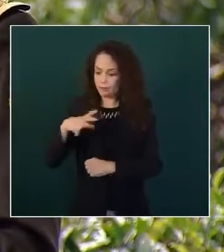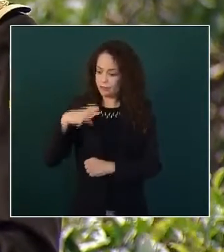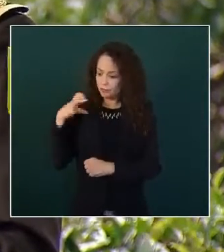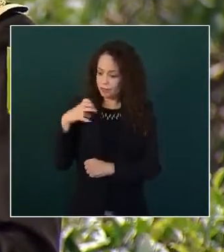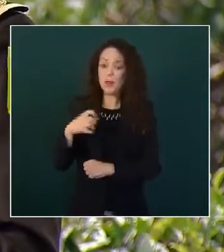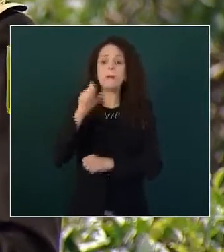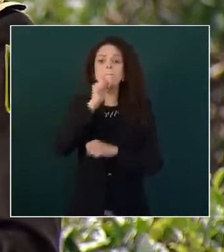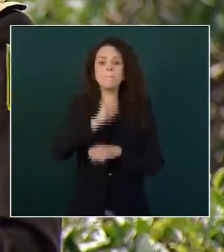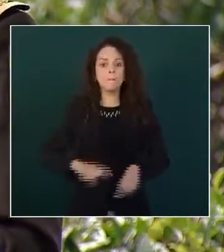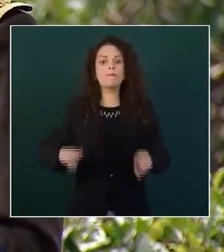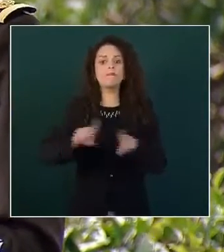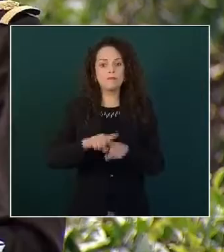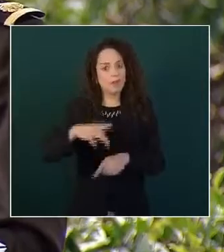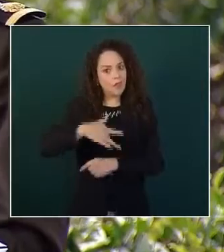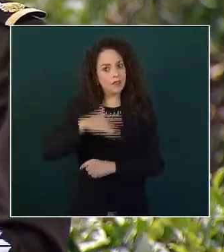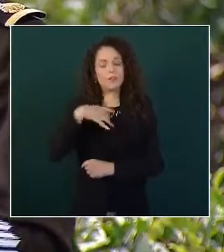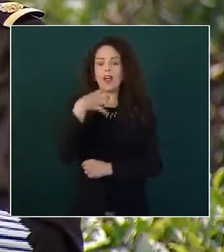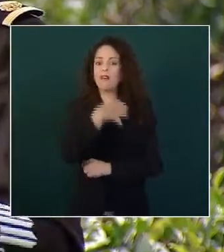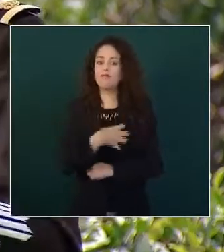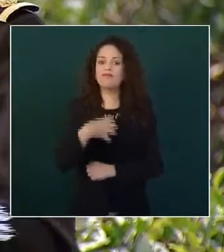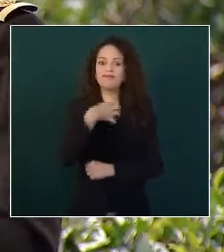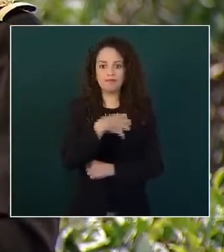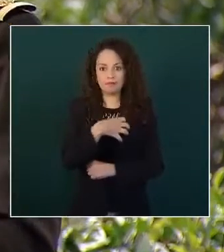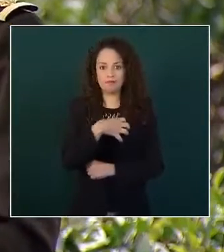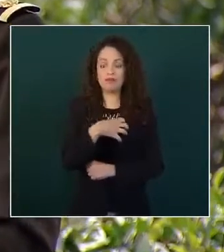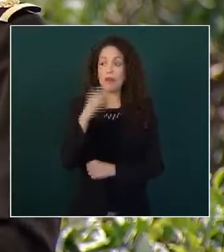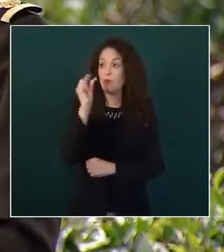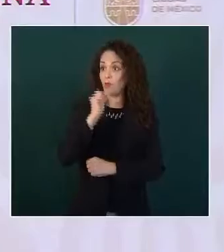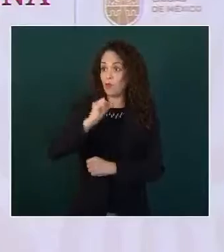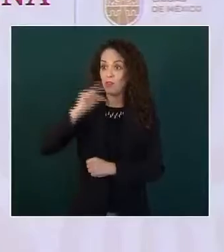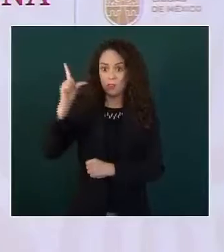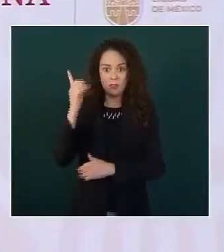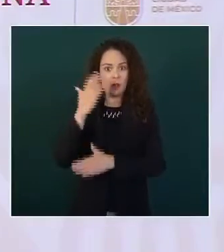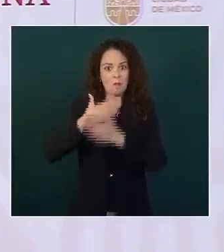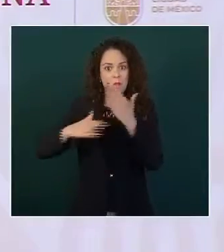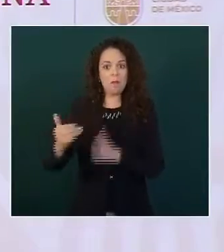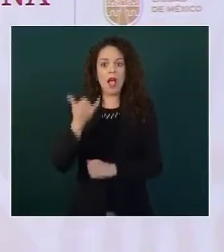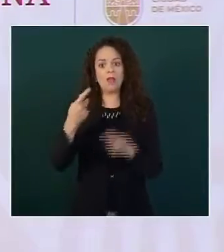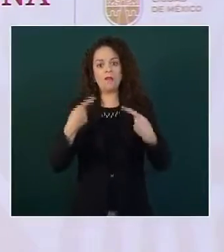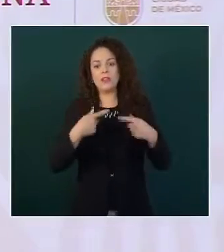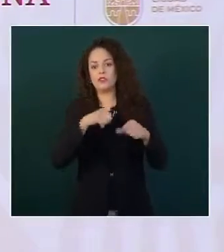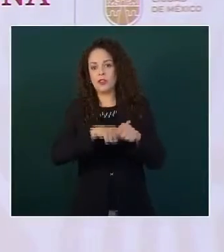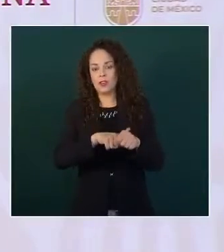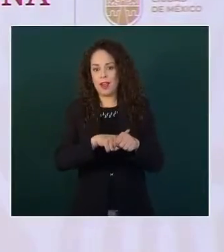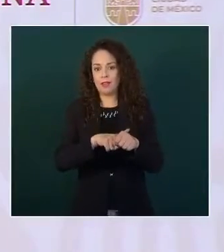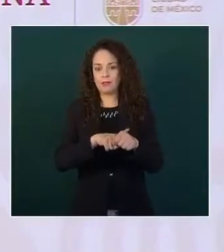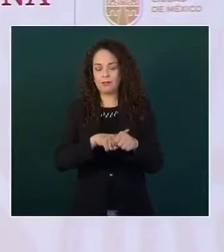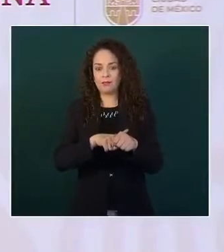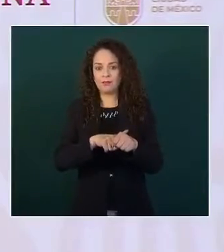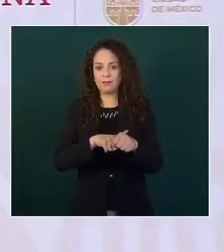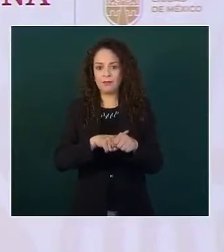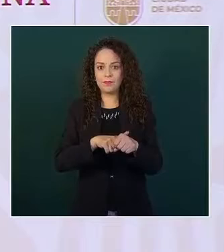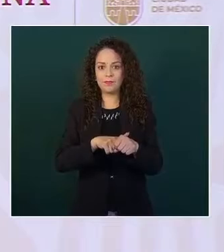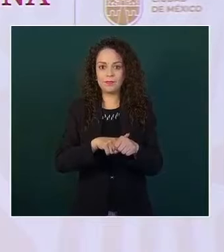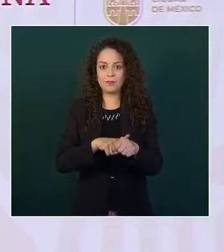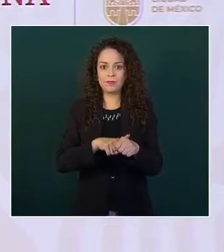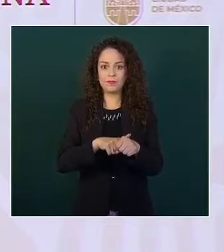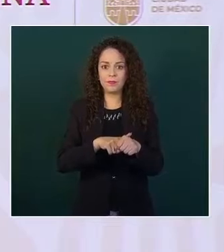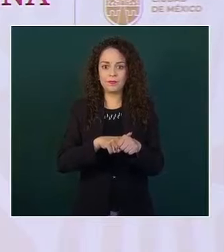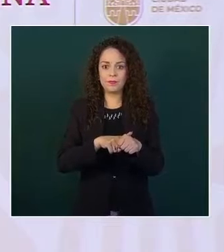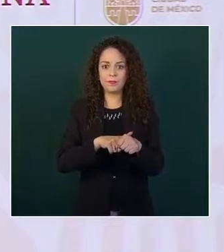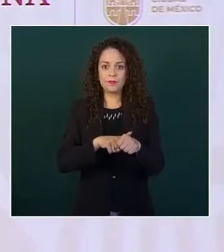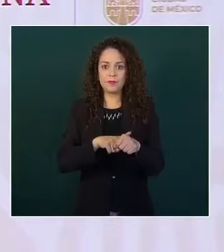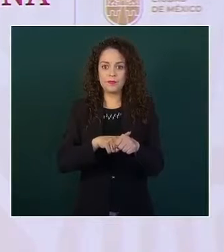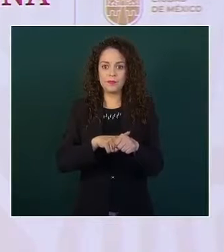grandes satisfacciones personales y profesionales. En este sentido, para